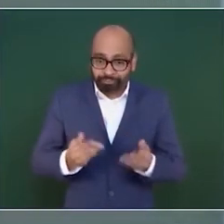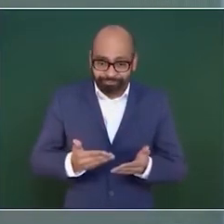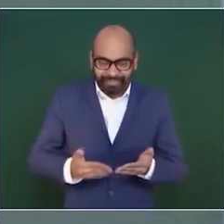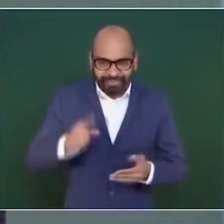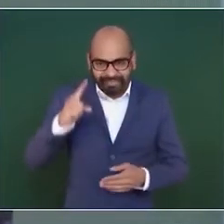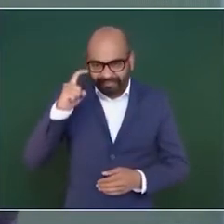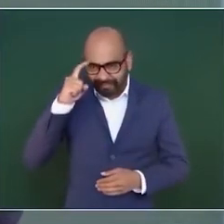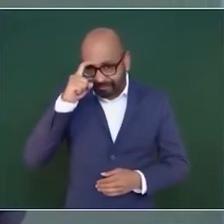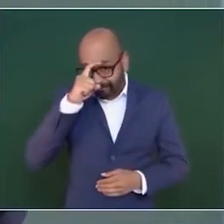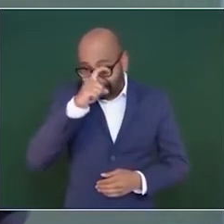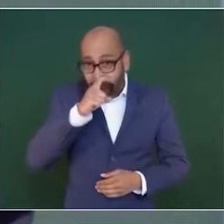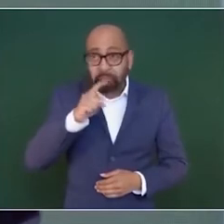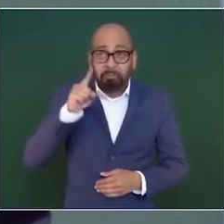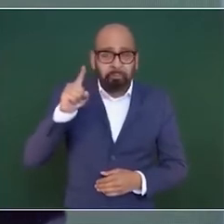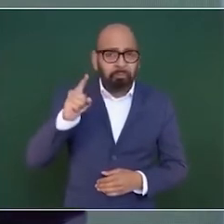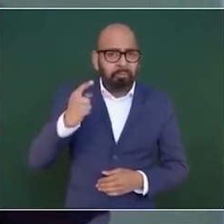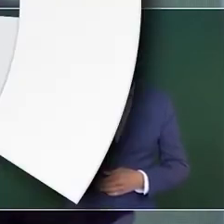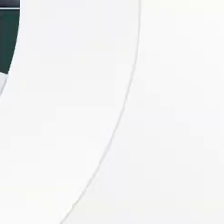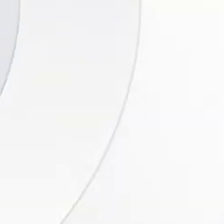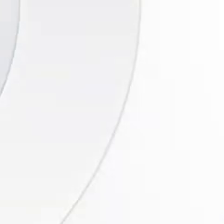Están enviando muchas remesas